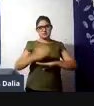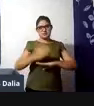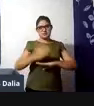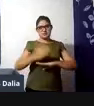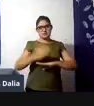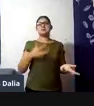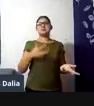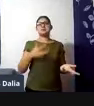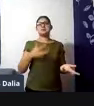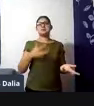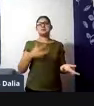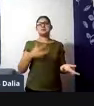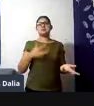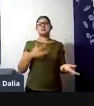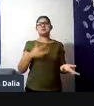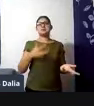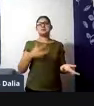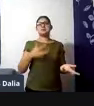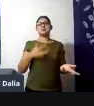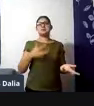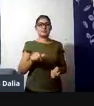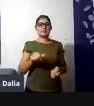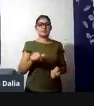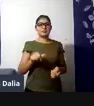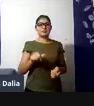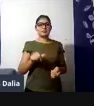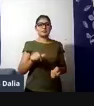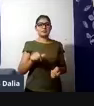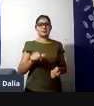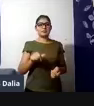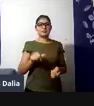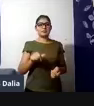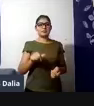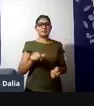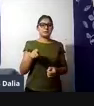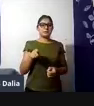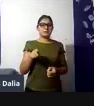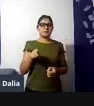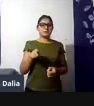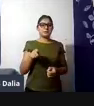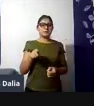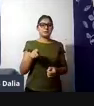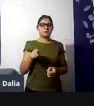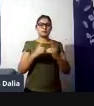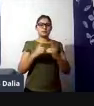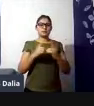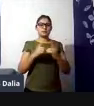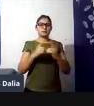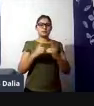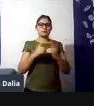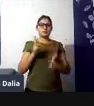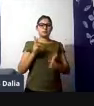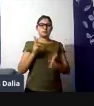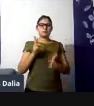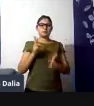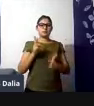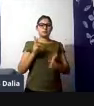¿cómo se llama? Nos reencontramos, platicamos, o sea, fue algo muy sanador para mí. Y esto es que